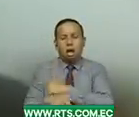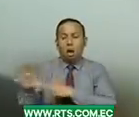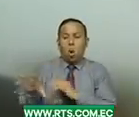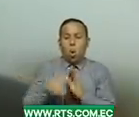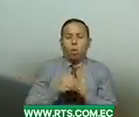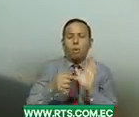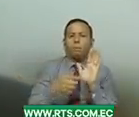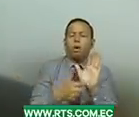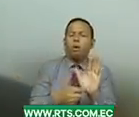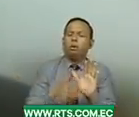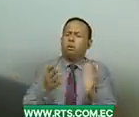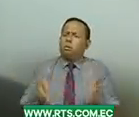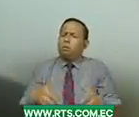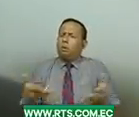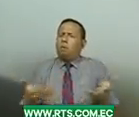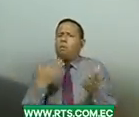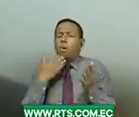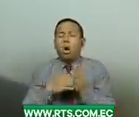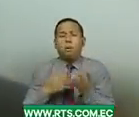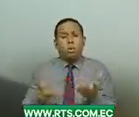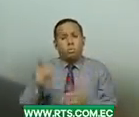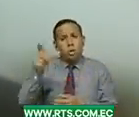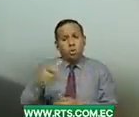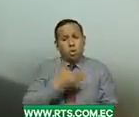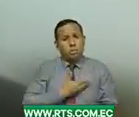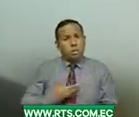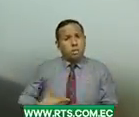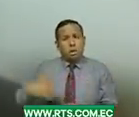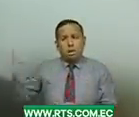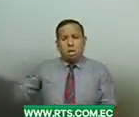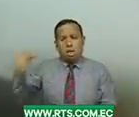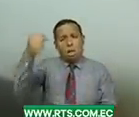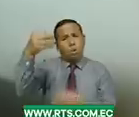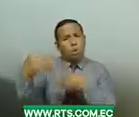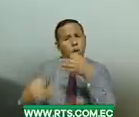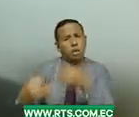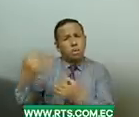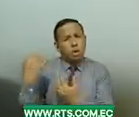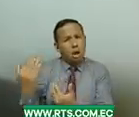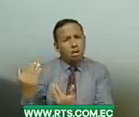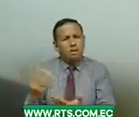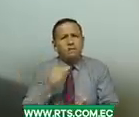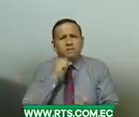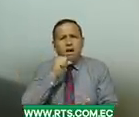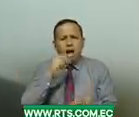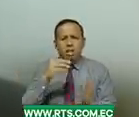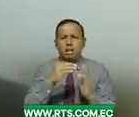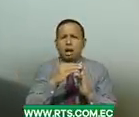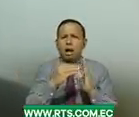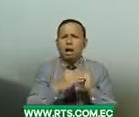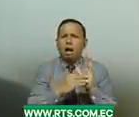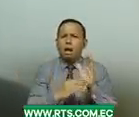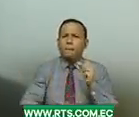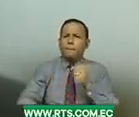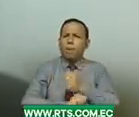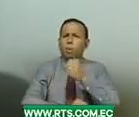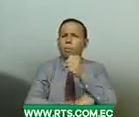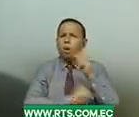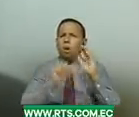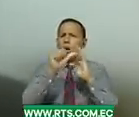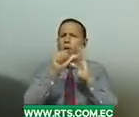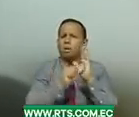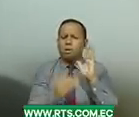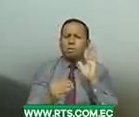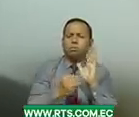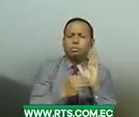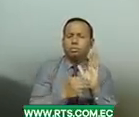juicio político a un presidente, pues un primer mandatario, sin causales. A este se suman una serie de errores de